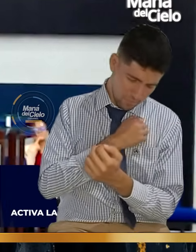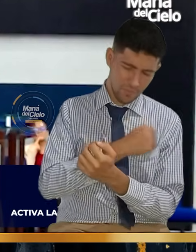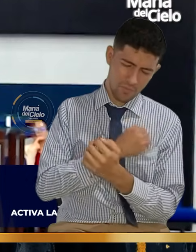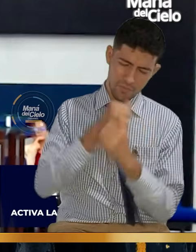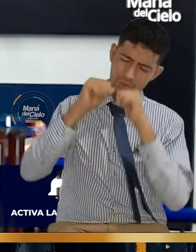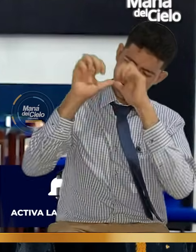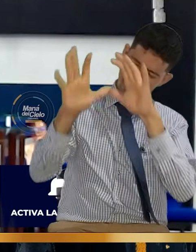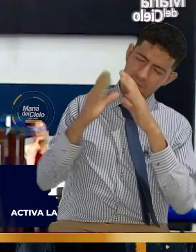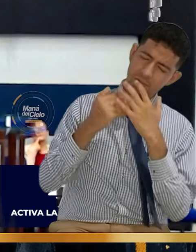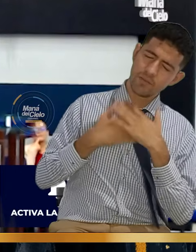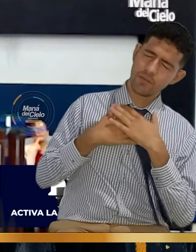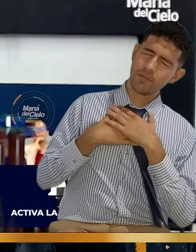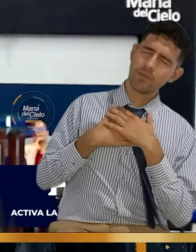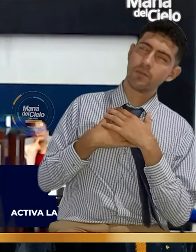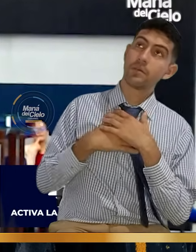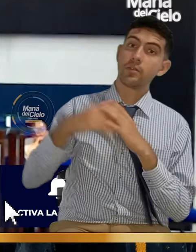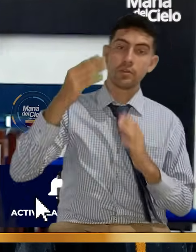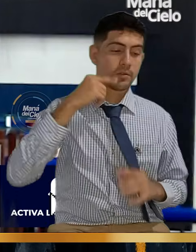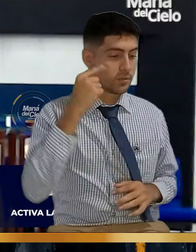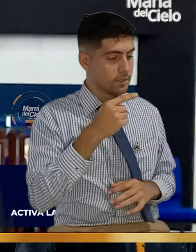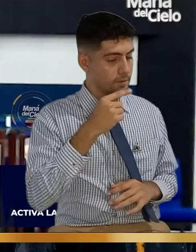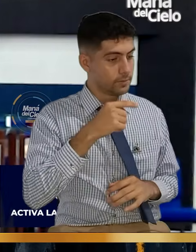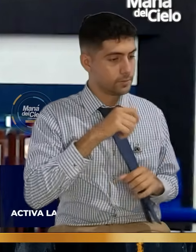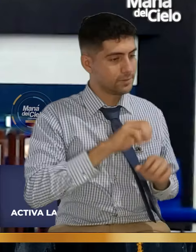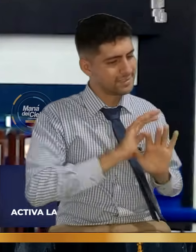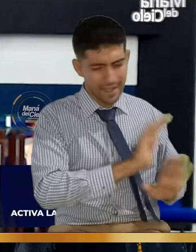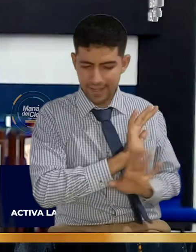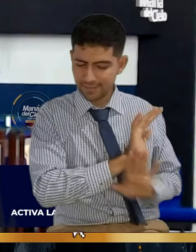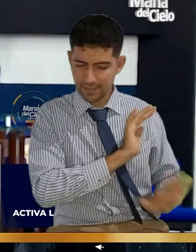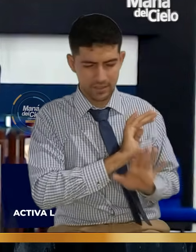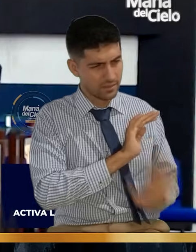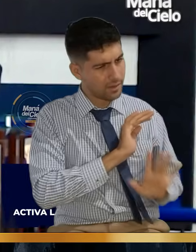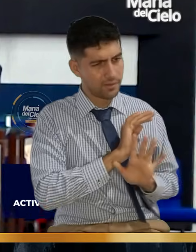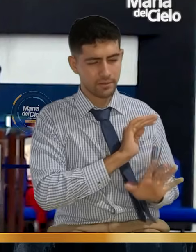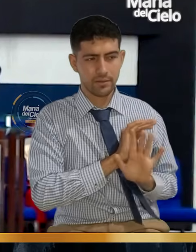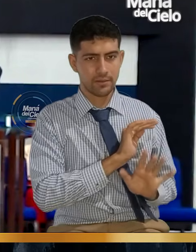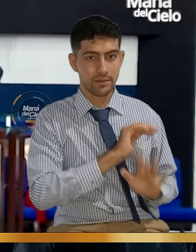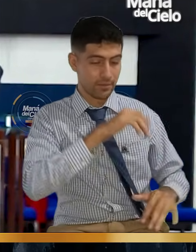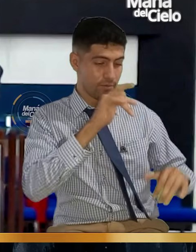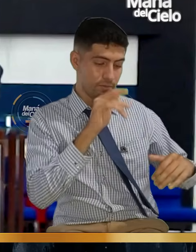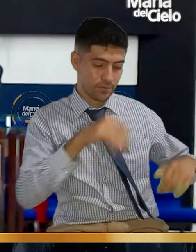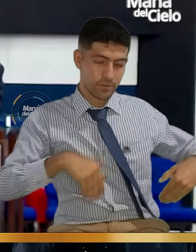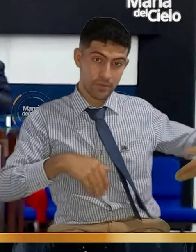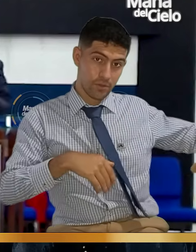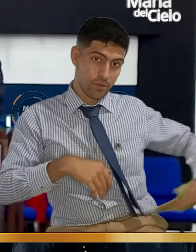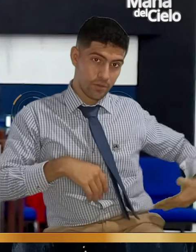¡Amén! Y él dice: soy Jacob, o sea, soy un tramposo y ya no quiero seguir siendo así. Hermanos